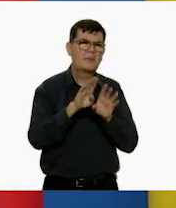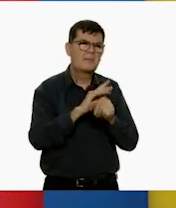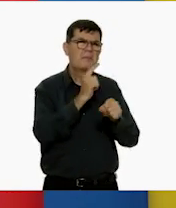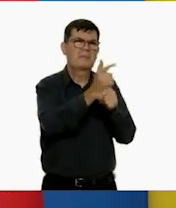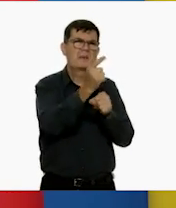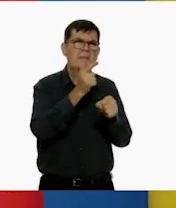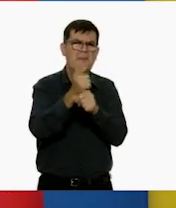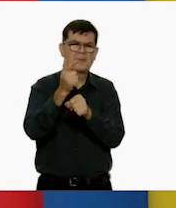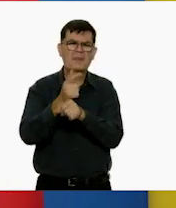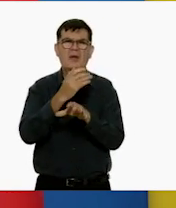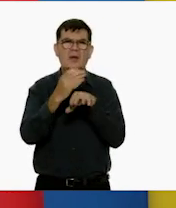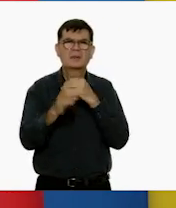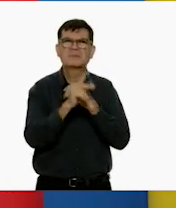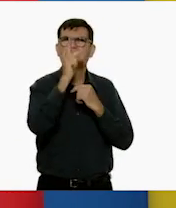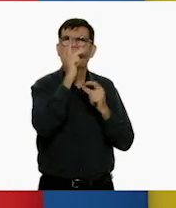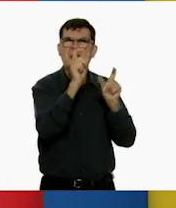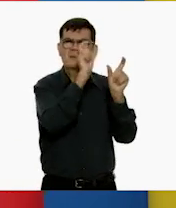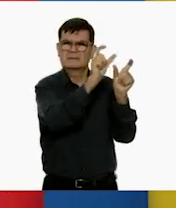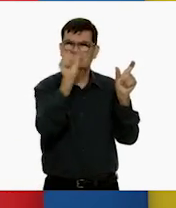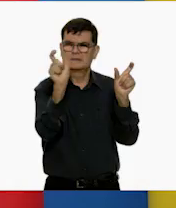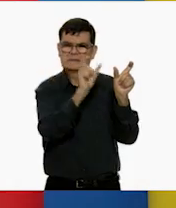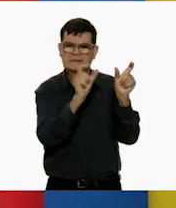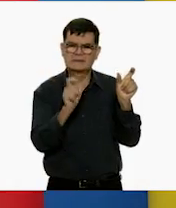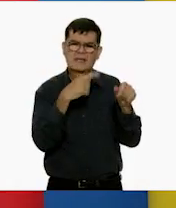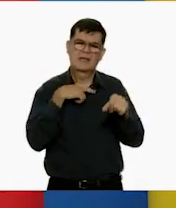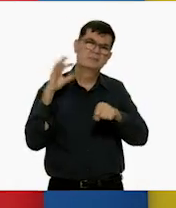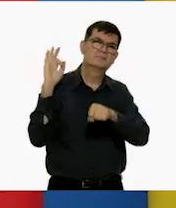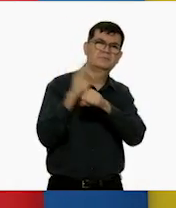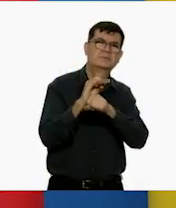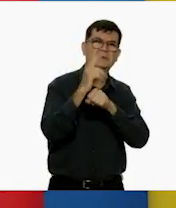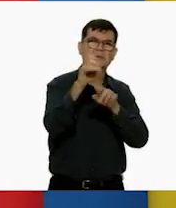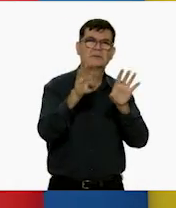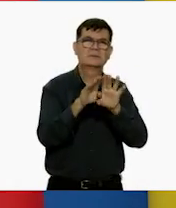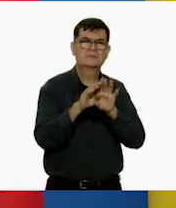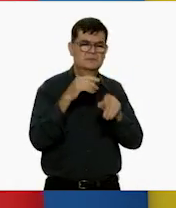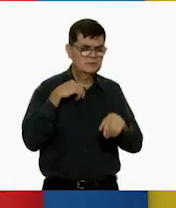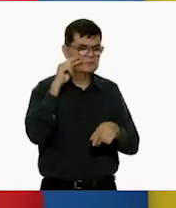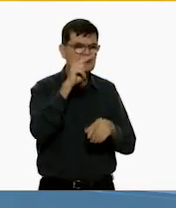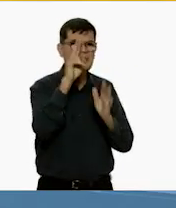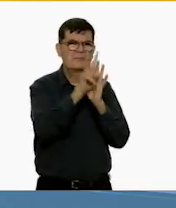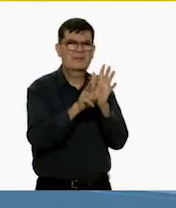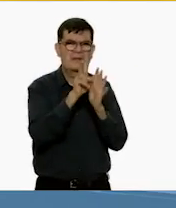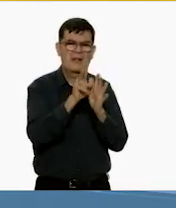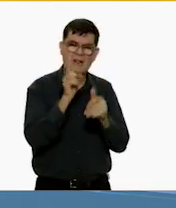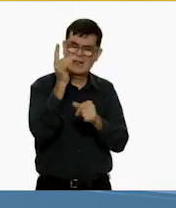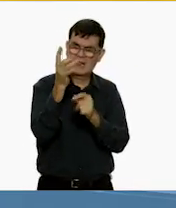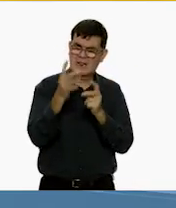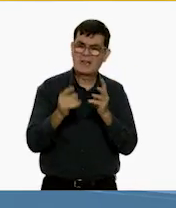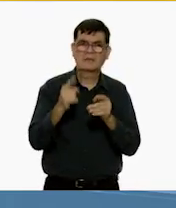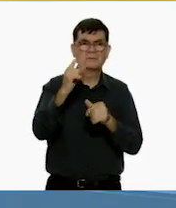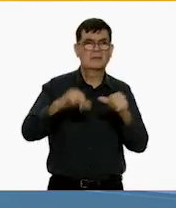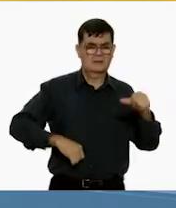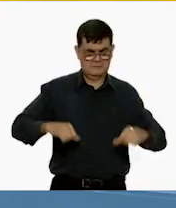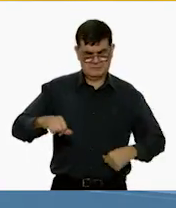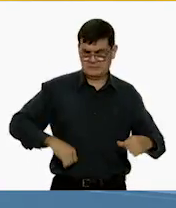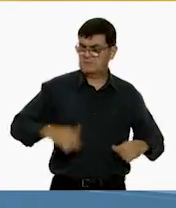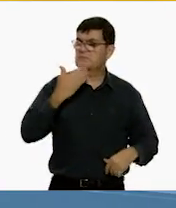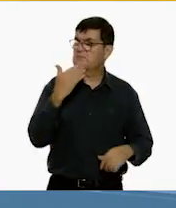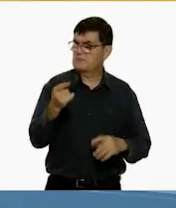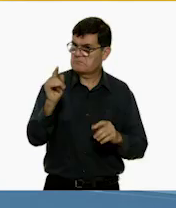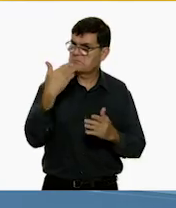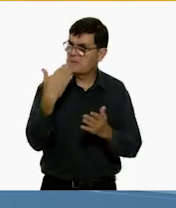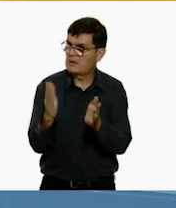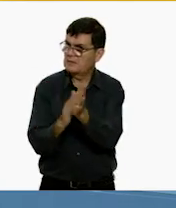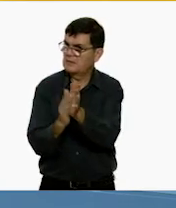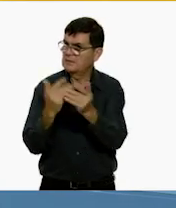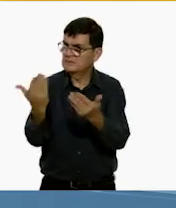identificar las principales palabras y principios que Juárez defendió y que pudimos ver en los videos. Es una actividad muy interesante la que propones,